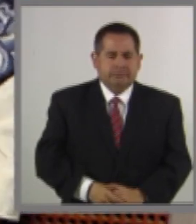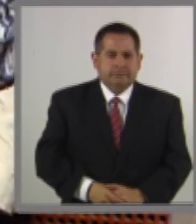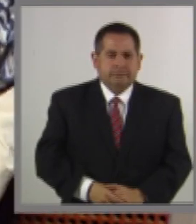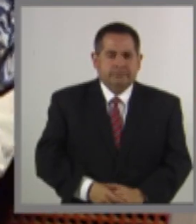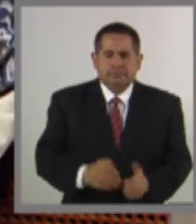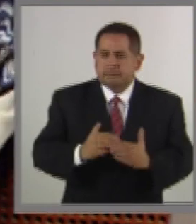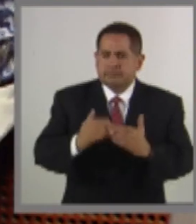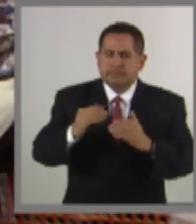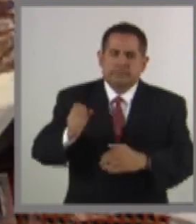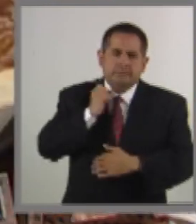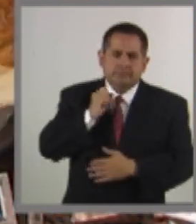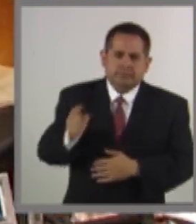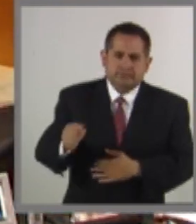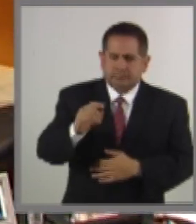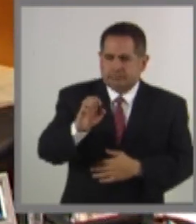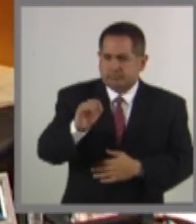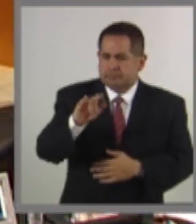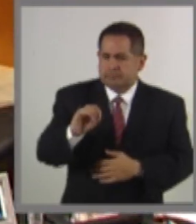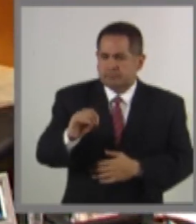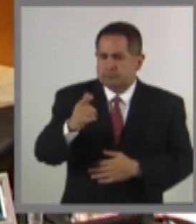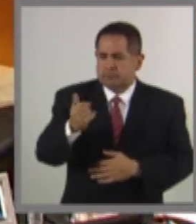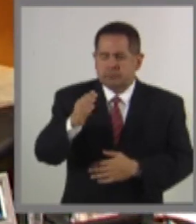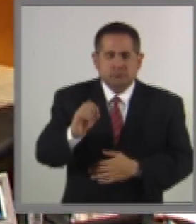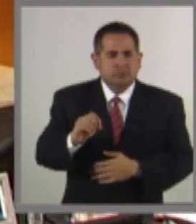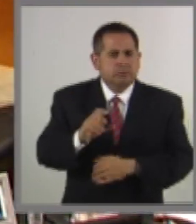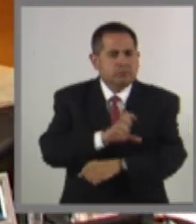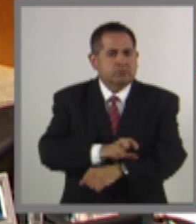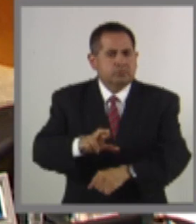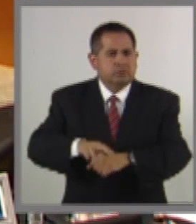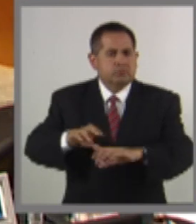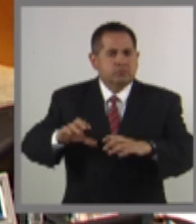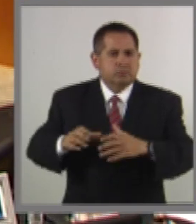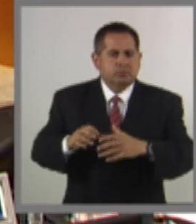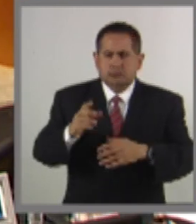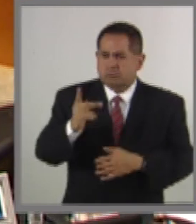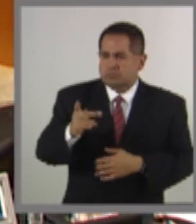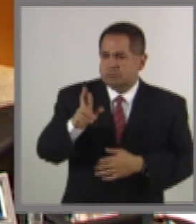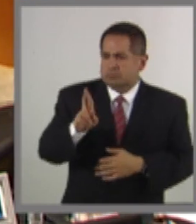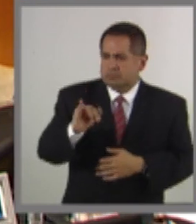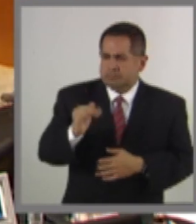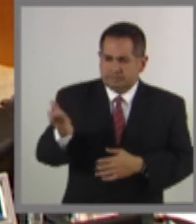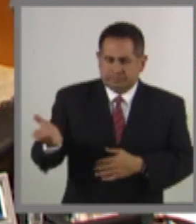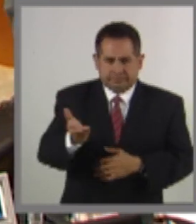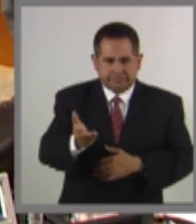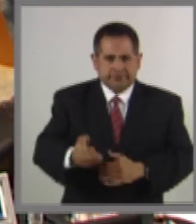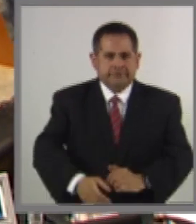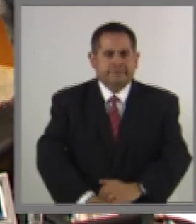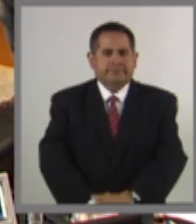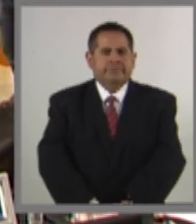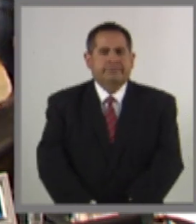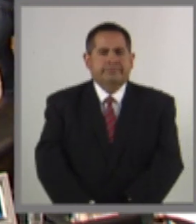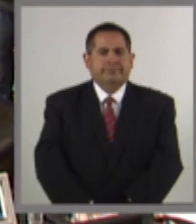Tiene el uso de la palabra el senador Emilio Gamboa Patrón, coordinador parlamentario del Partido Revolucionario Institucional.